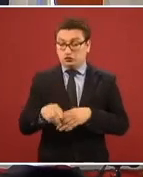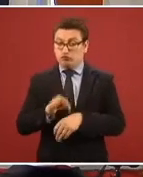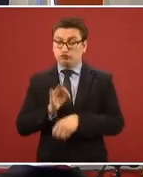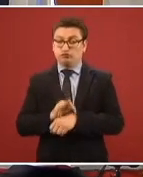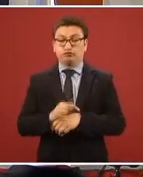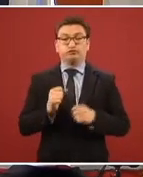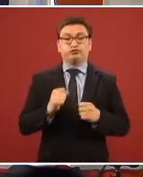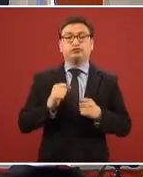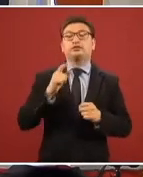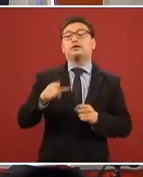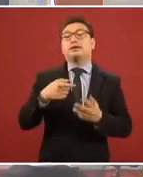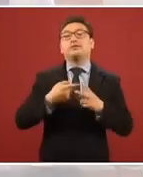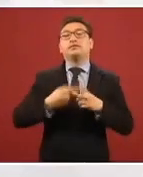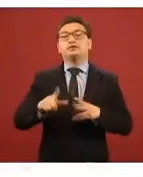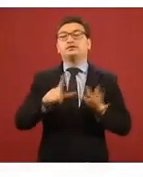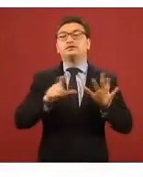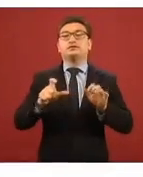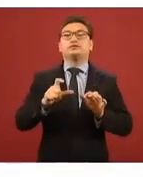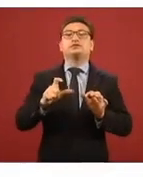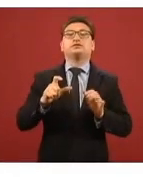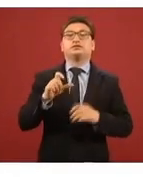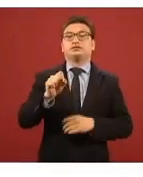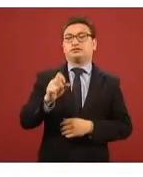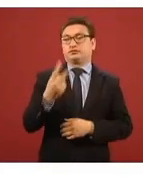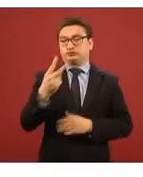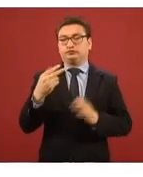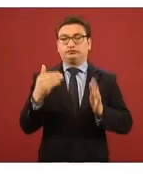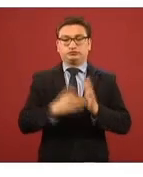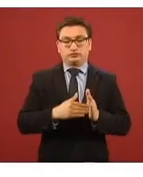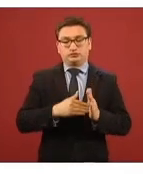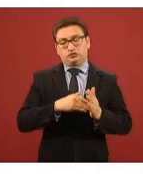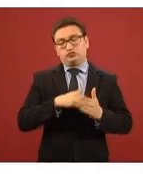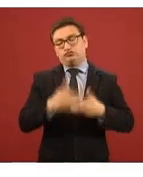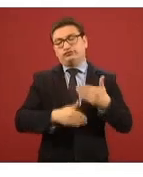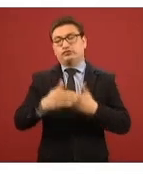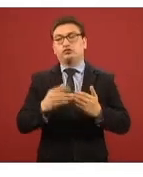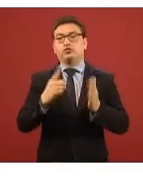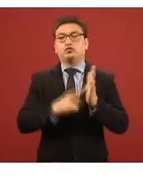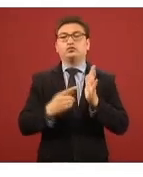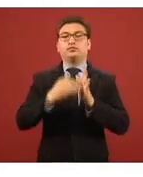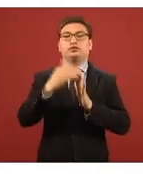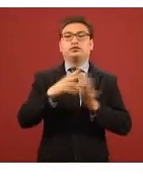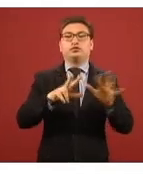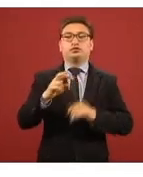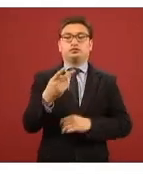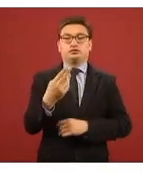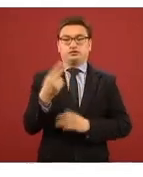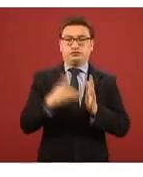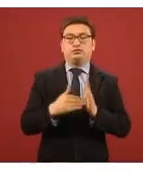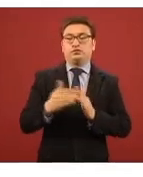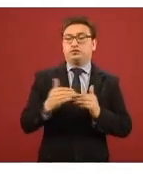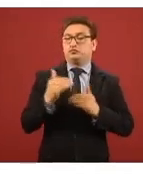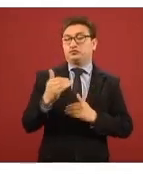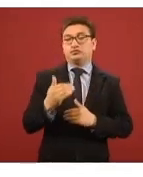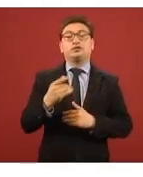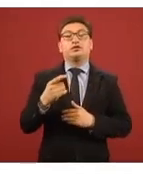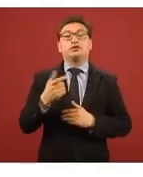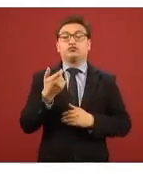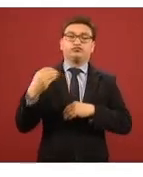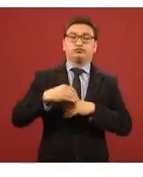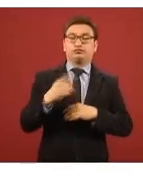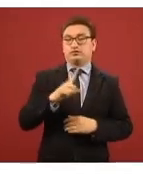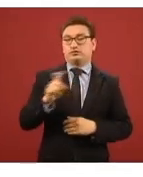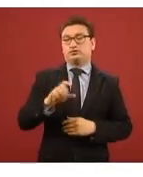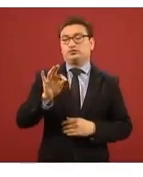empezó en 760 y 2000 y terminó en 1.825.000 con un sobreprecio del 140 por